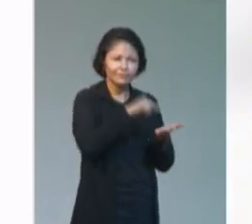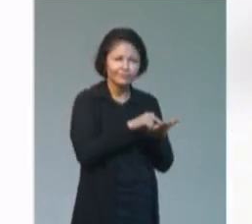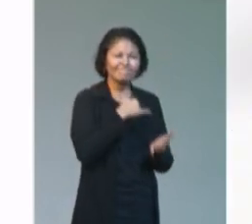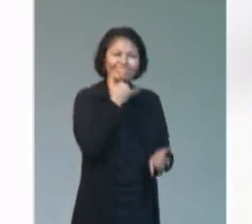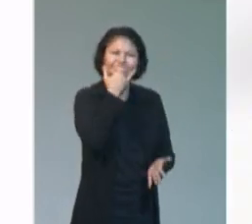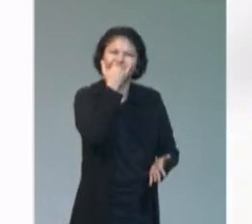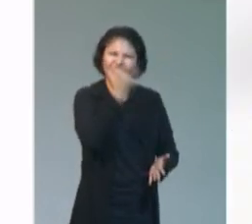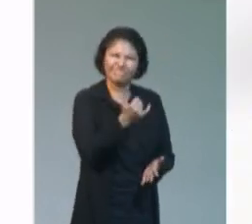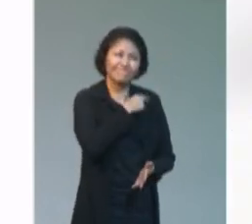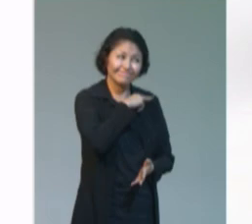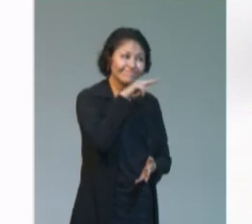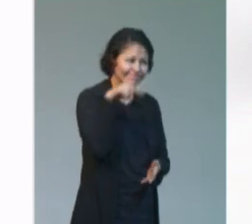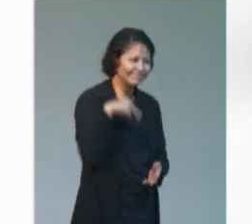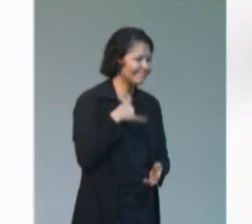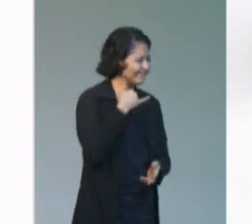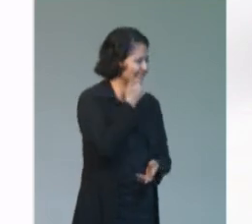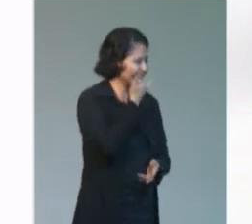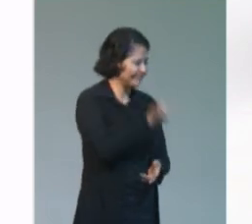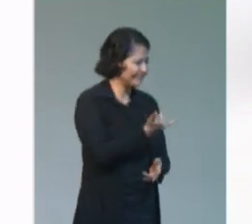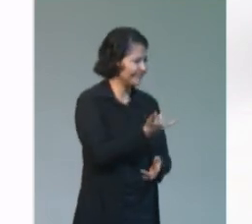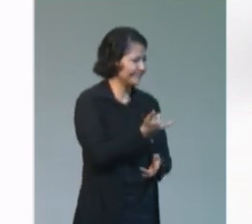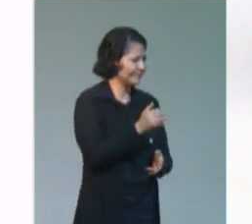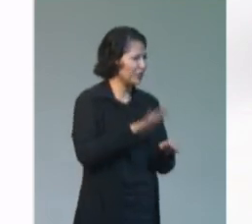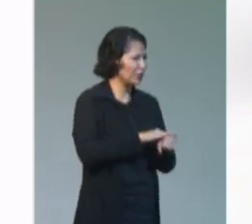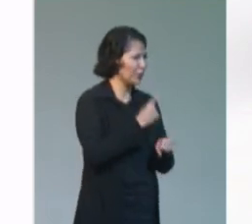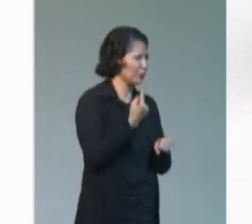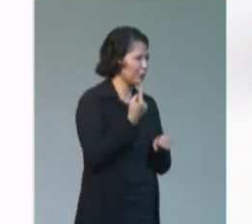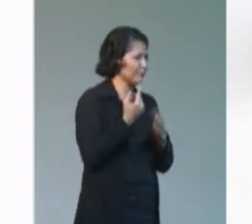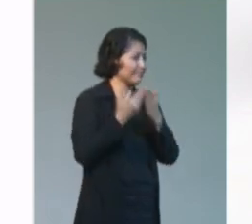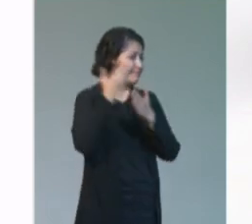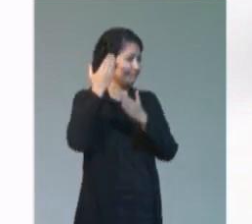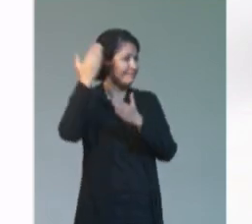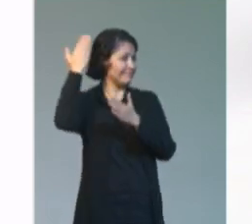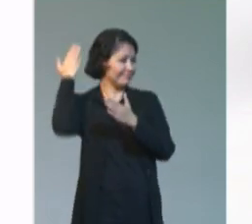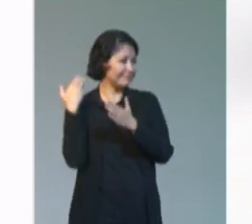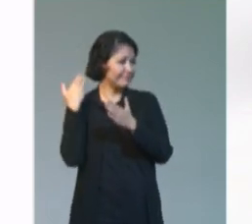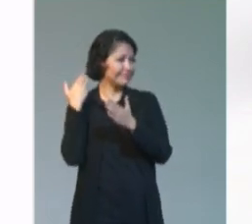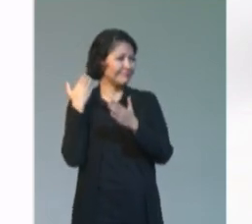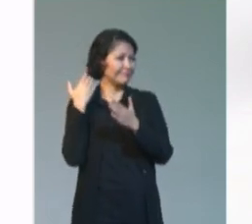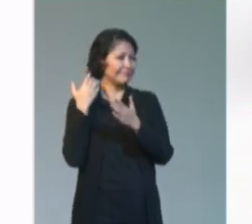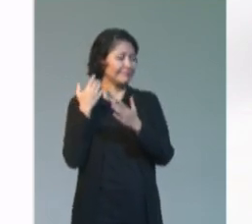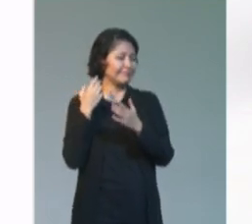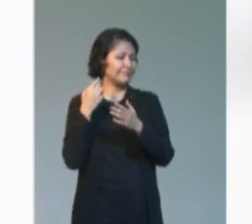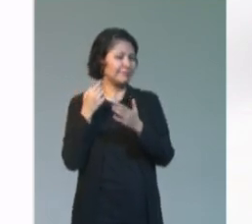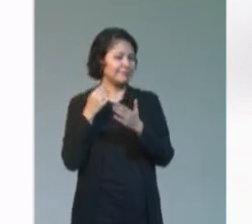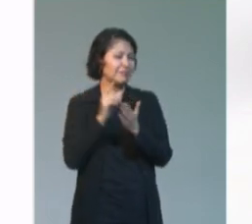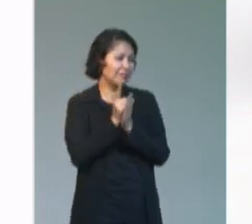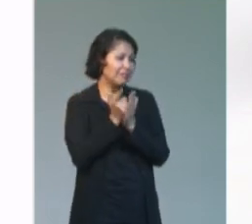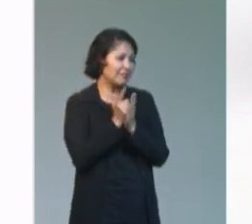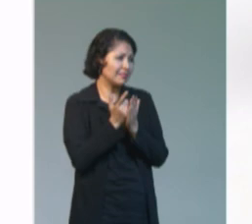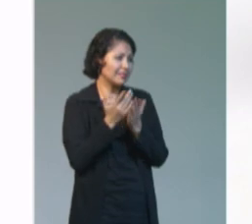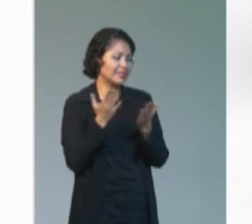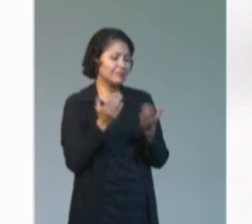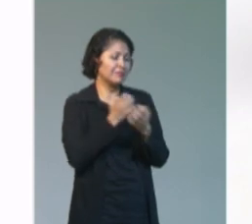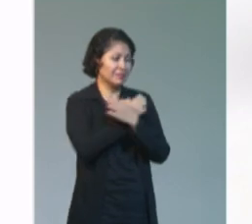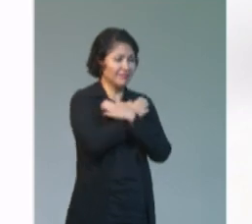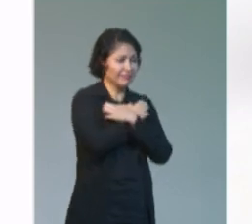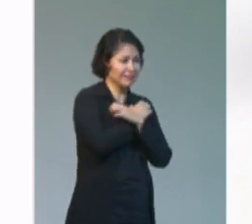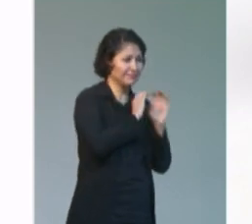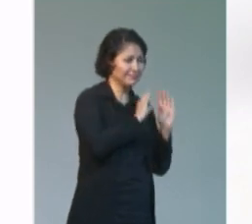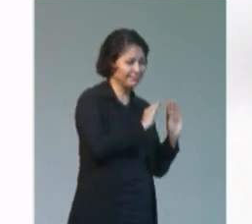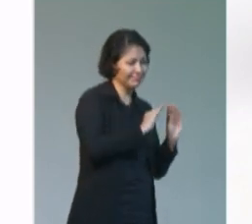porque lo que hemos pretendido es reproducir lo que teníamos por ejemplo en unos materiales clásicos en el ámbito de la enseñanza